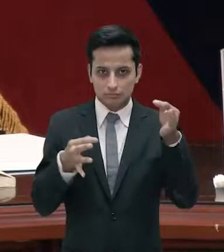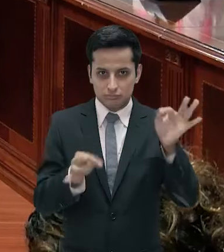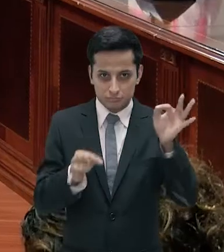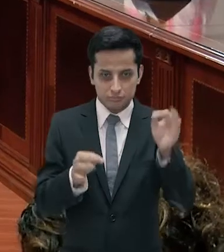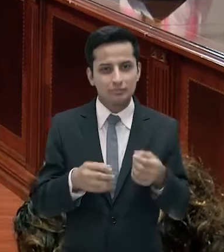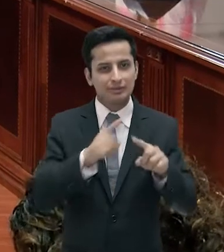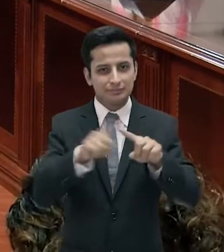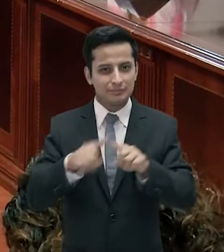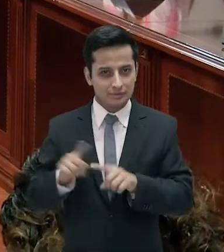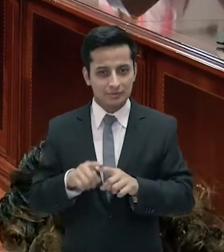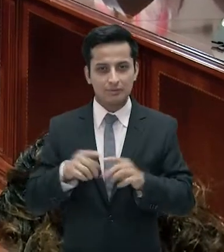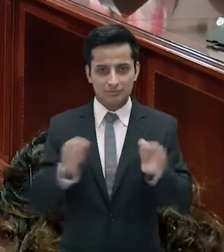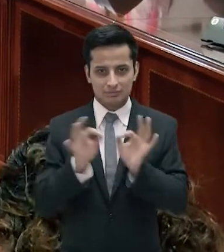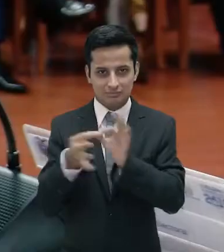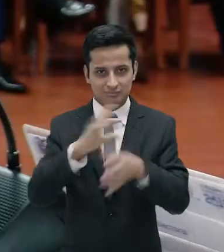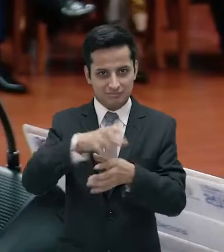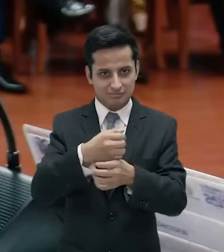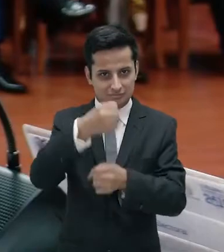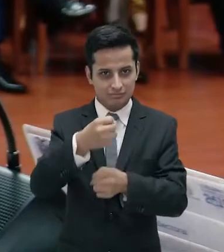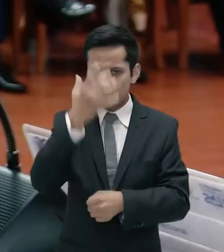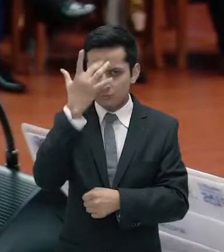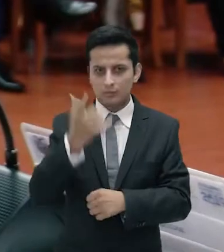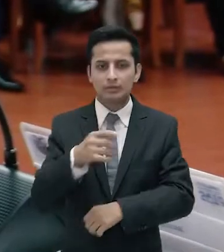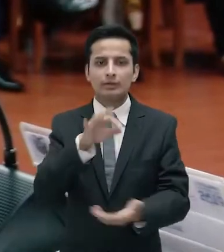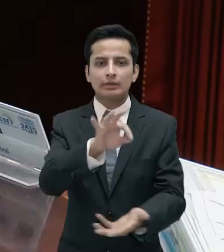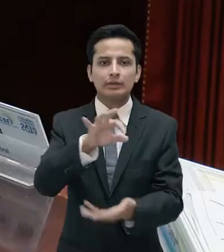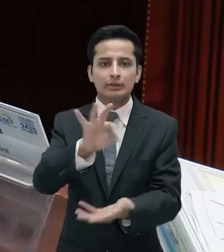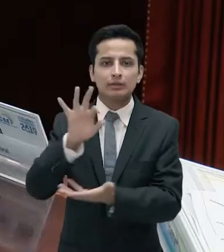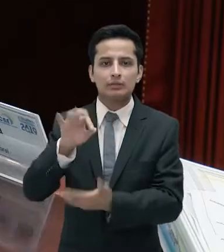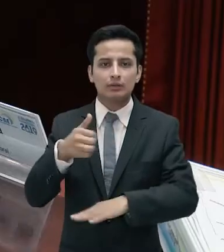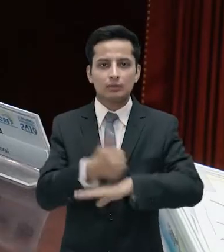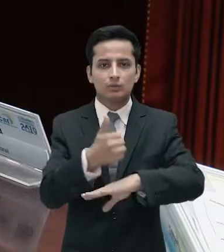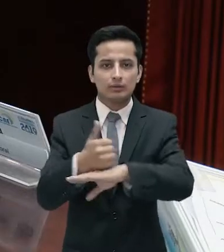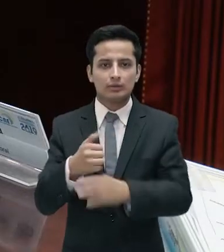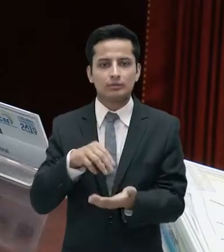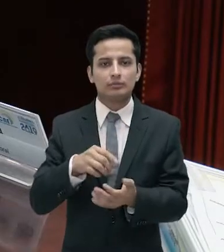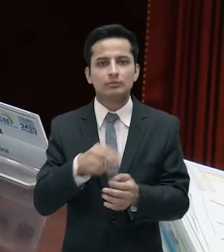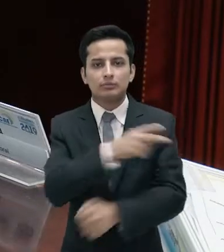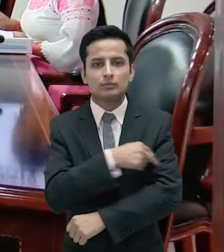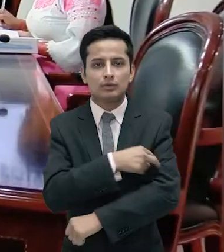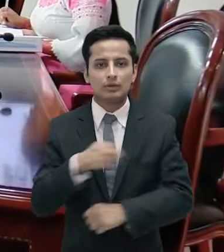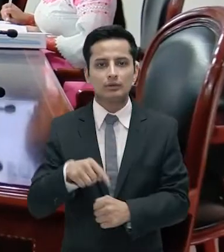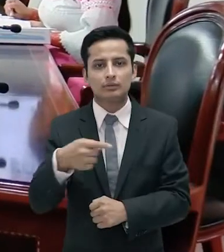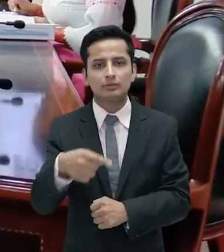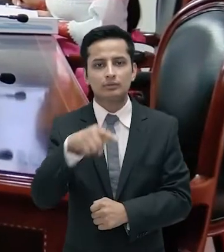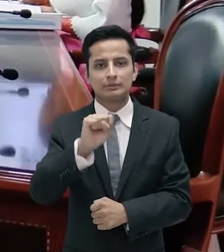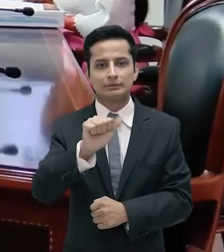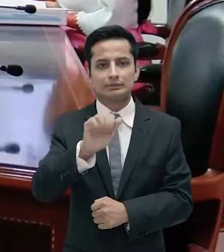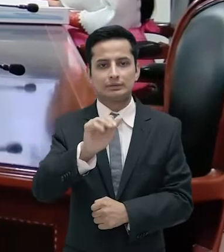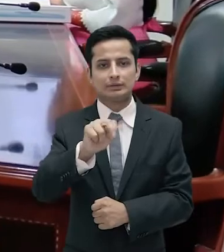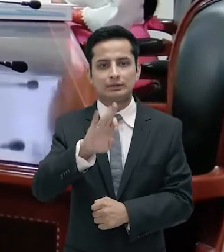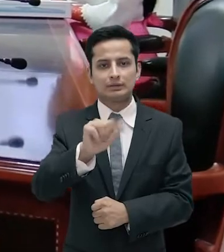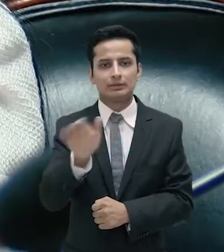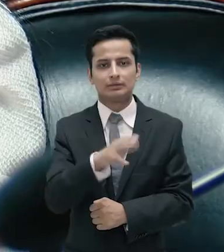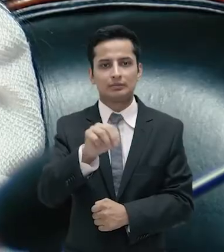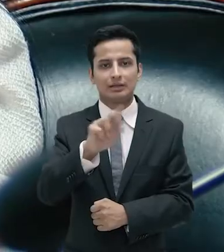papeleta, documentos y sobres electorales para las elecciones de vocales de la Junta Parroquial Rural de Santa María y El Paraíso, la